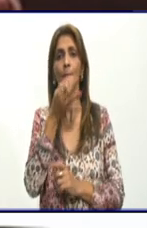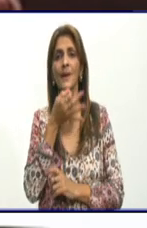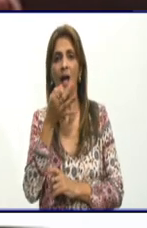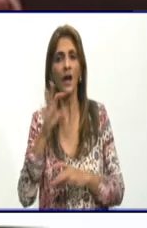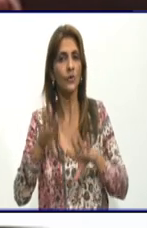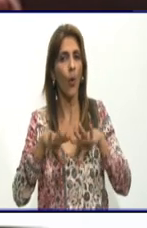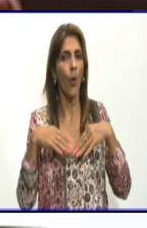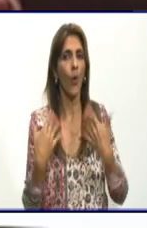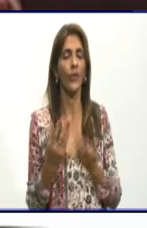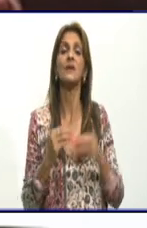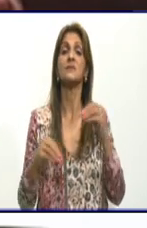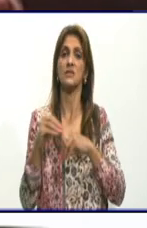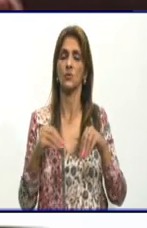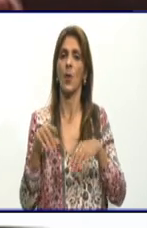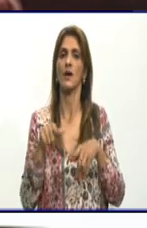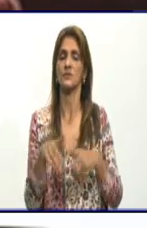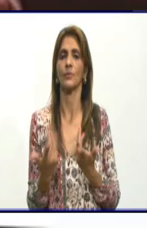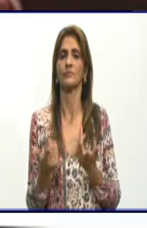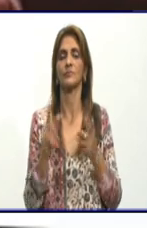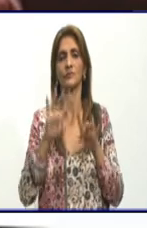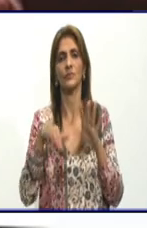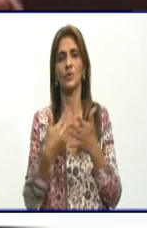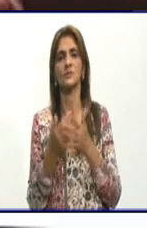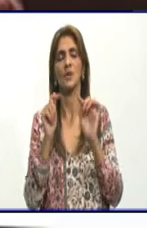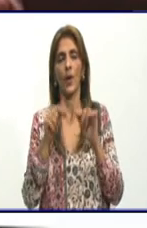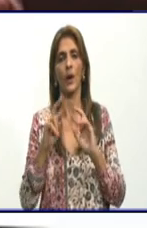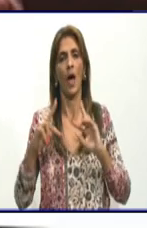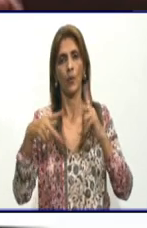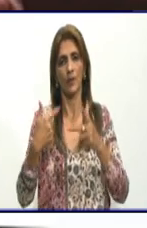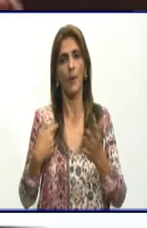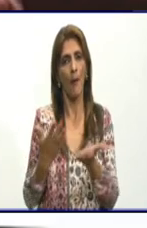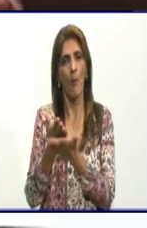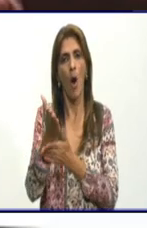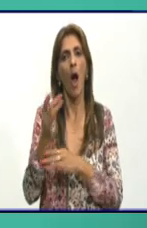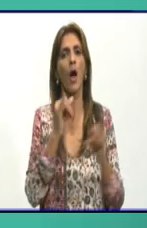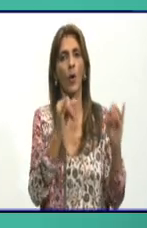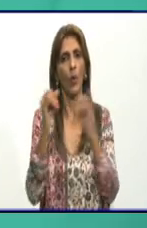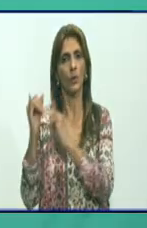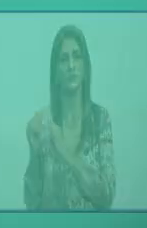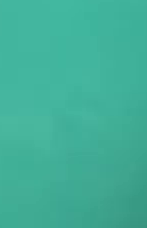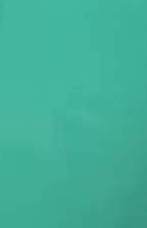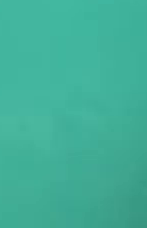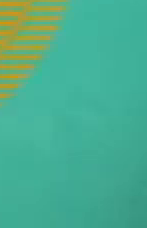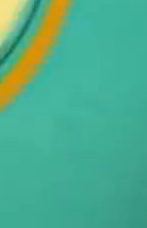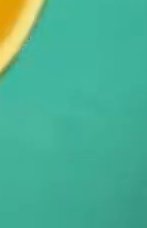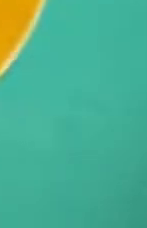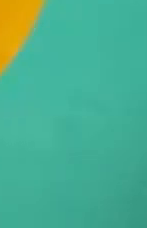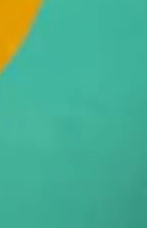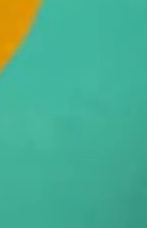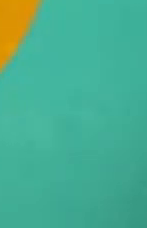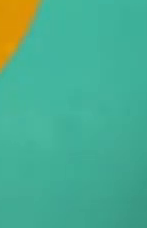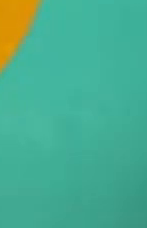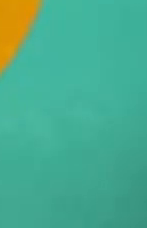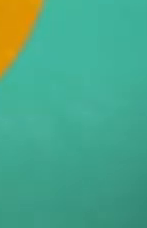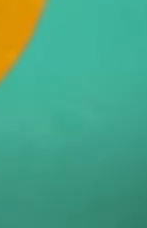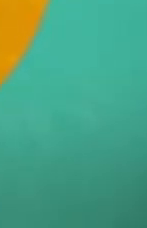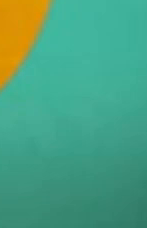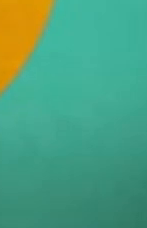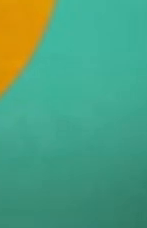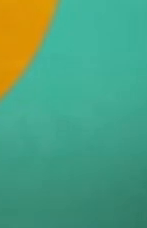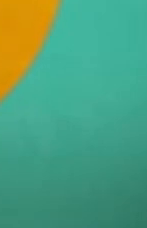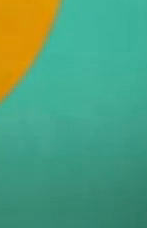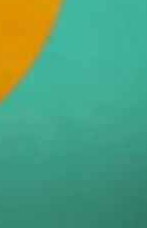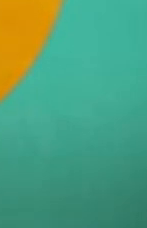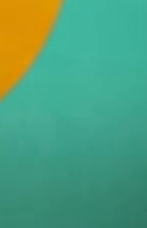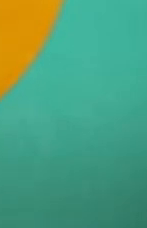provincia de Granma. Vamos a hacer una pausa y al regreso tenemos más. La higiene está en tus